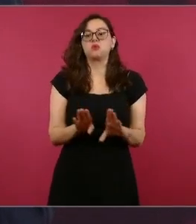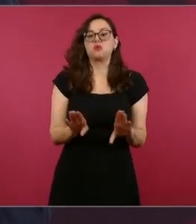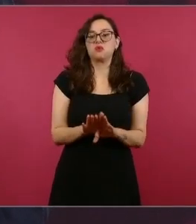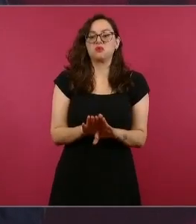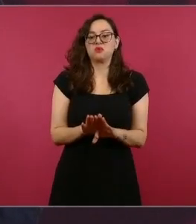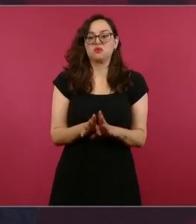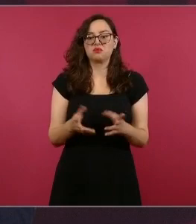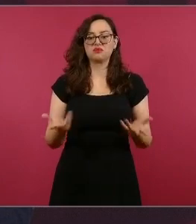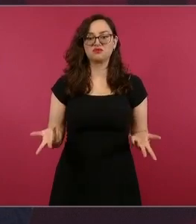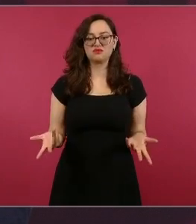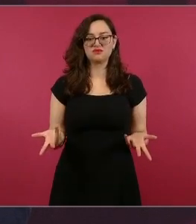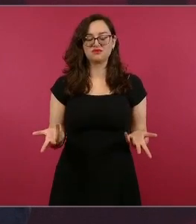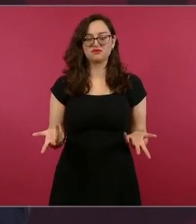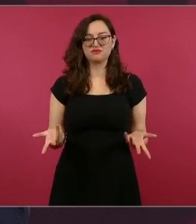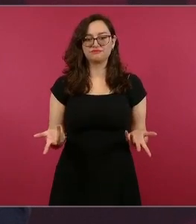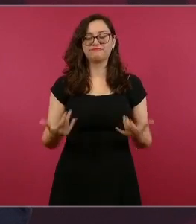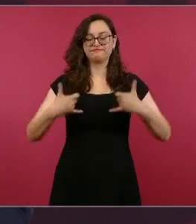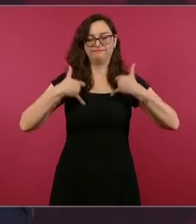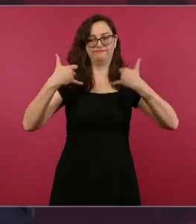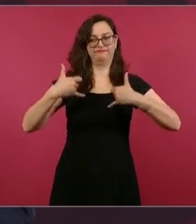Todo esto para los jóvenes,